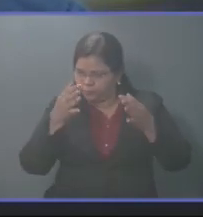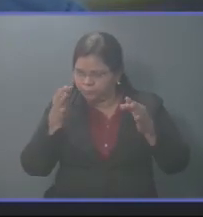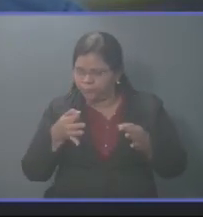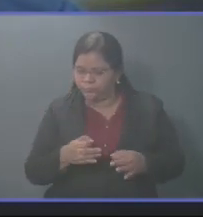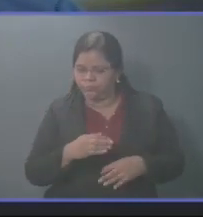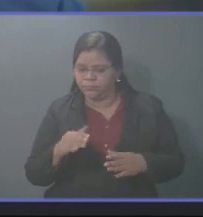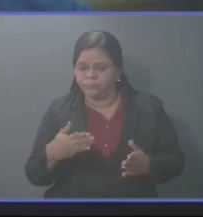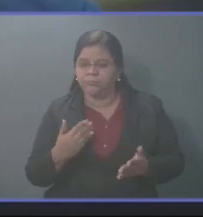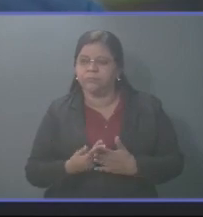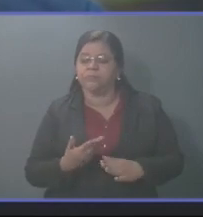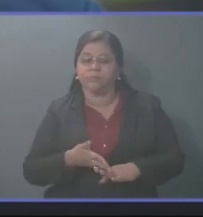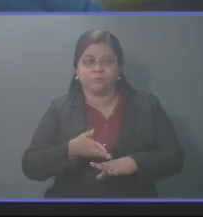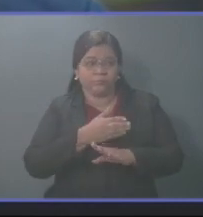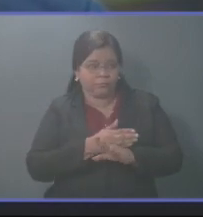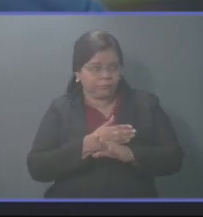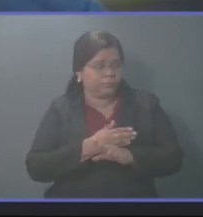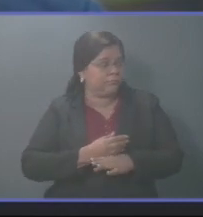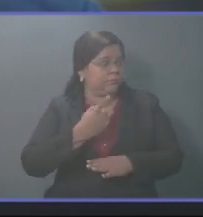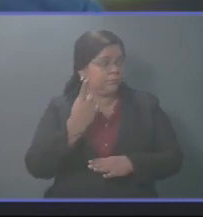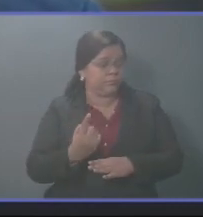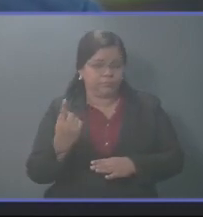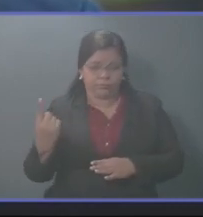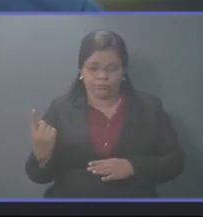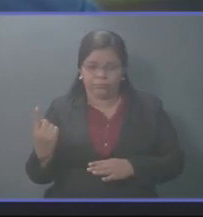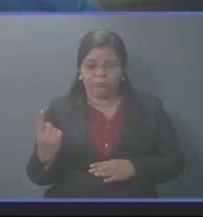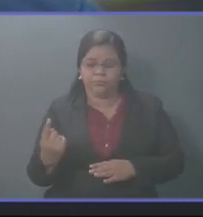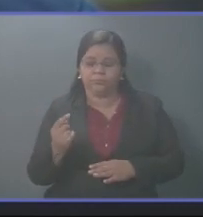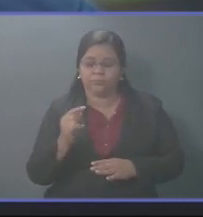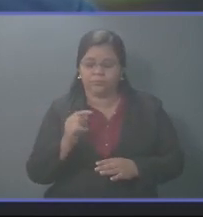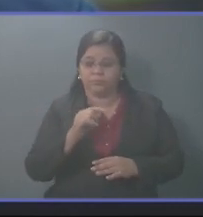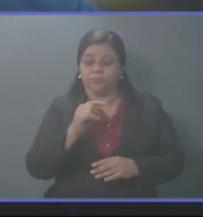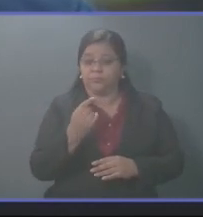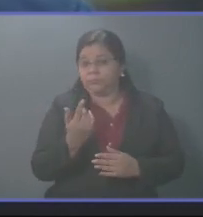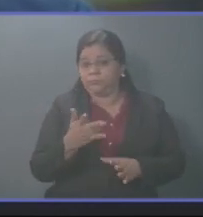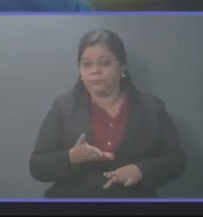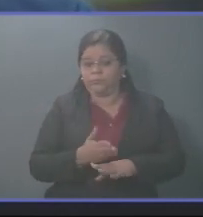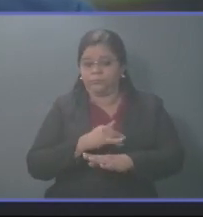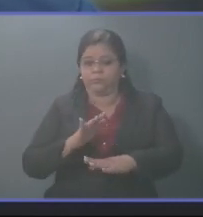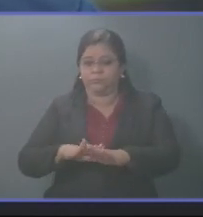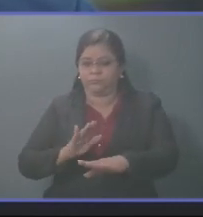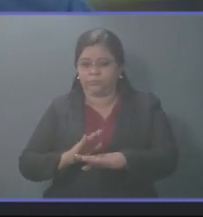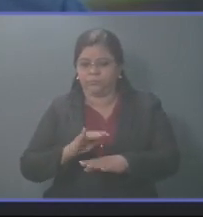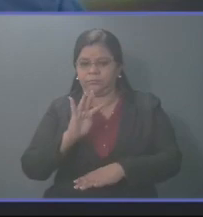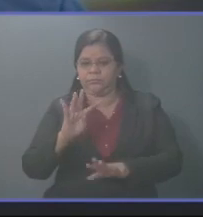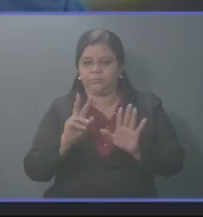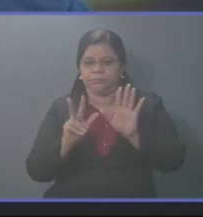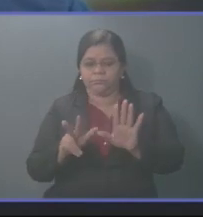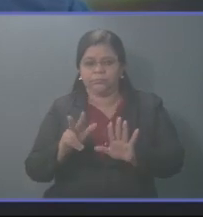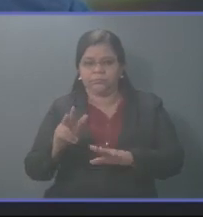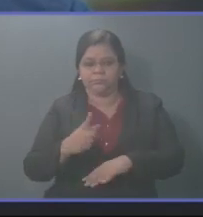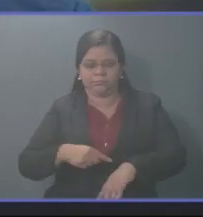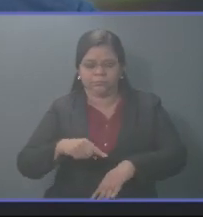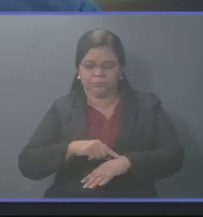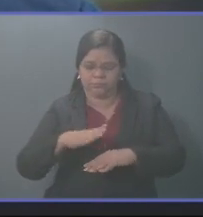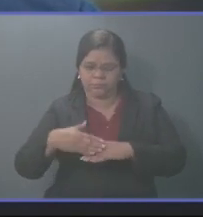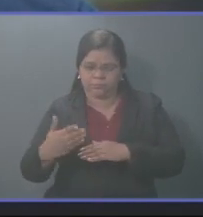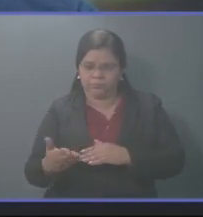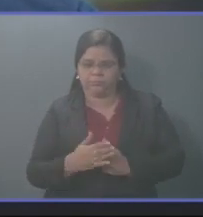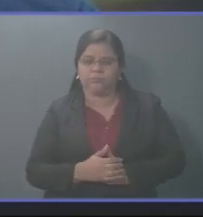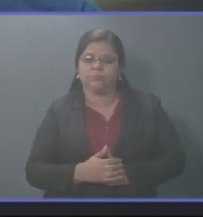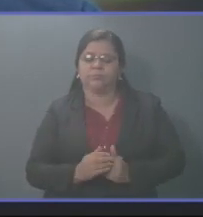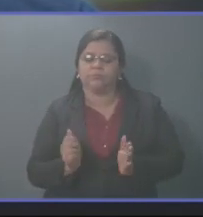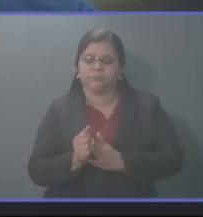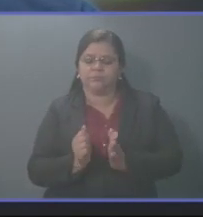asunto previa audiencia al miembro recusado dentro de las 48 horas siguientes. Recusación de miembros del tribunal.